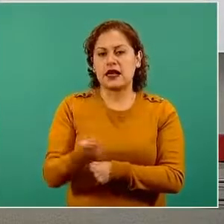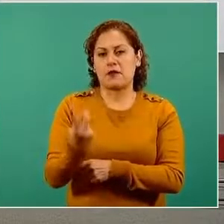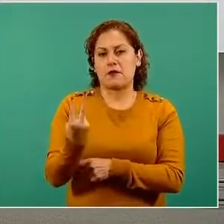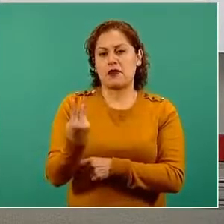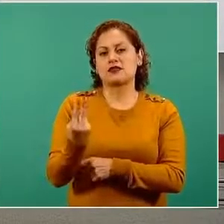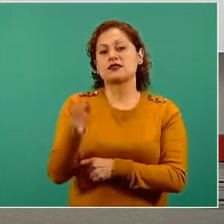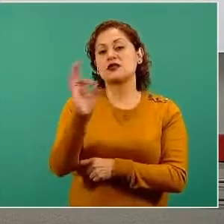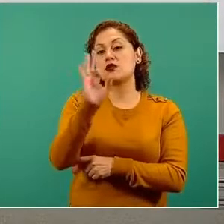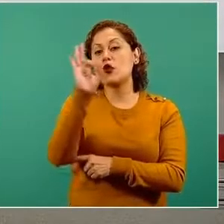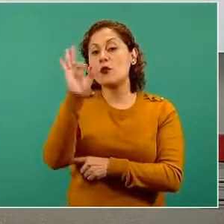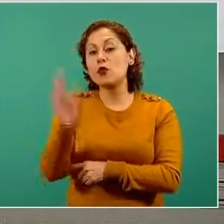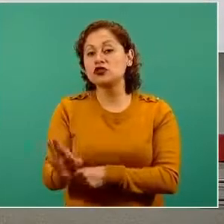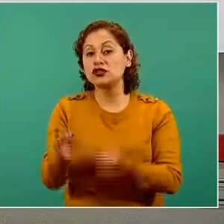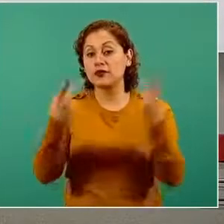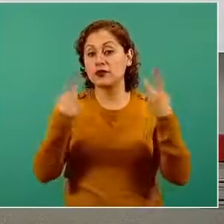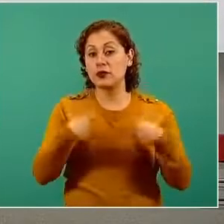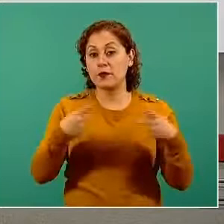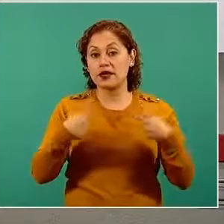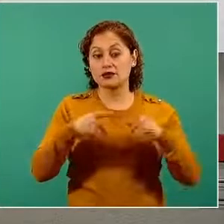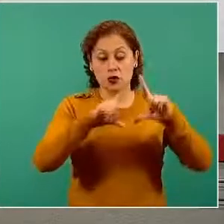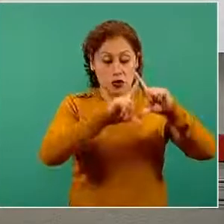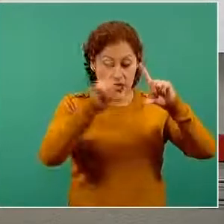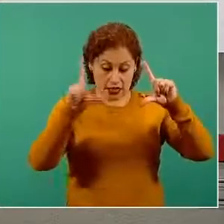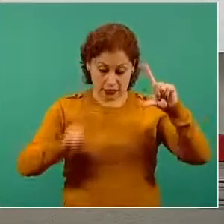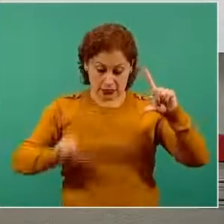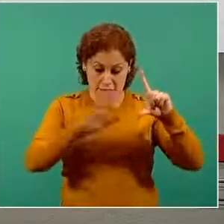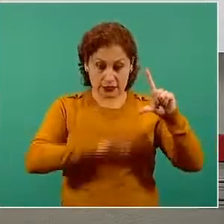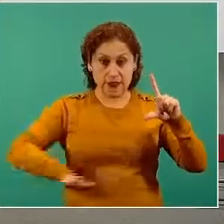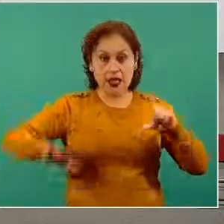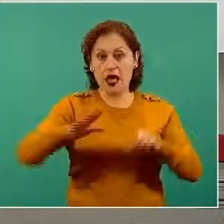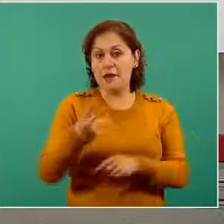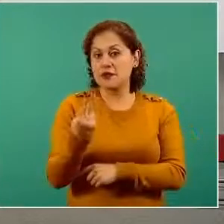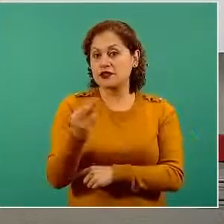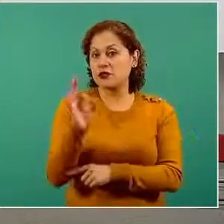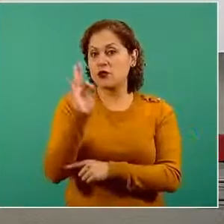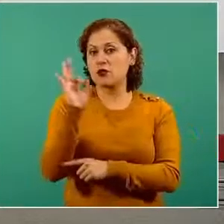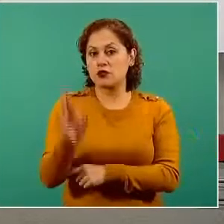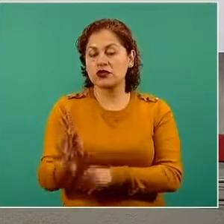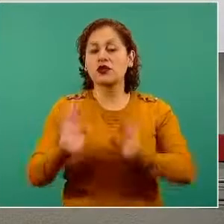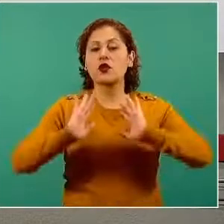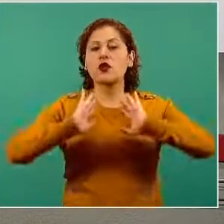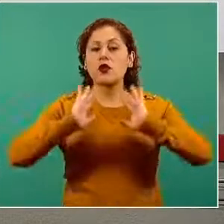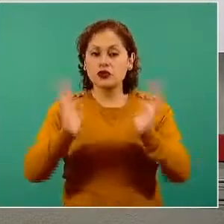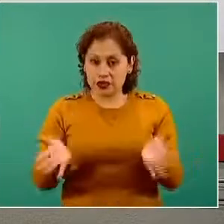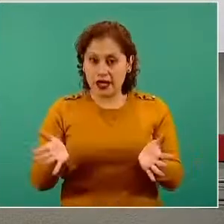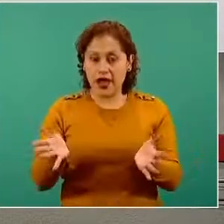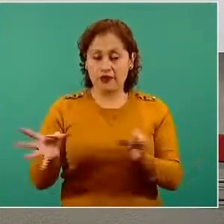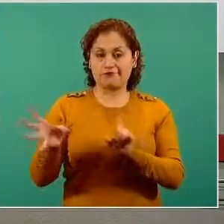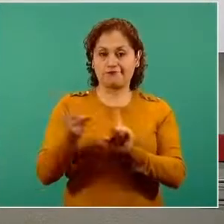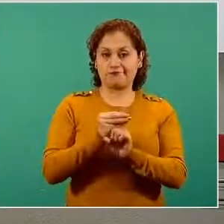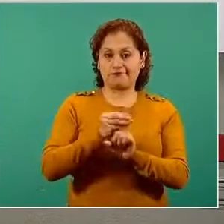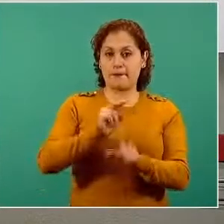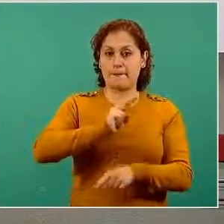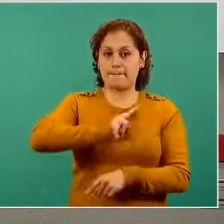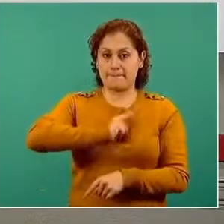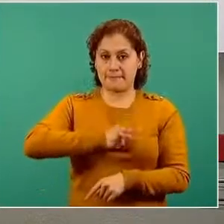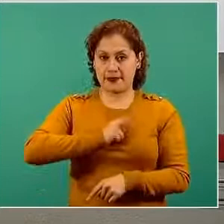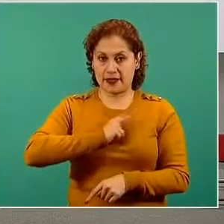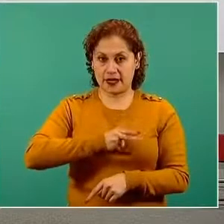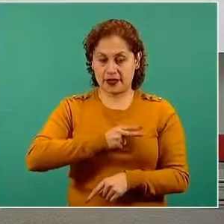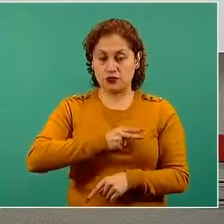25% de la población mexicana estaba o había sido expuesta al virus SARS-CoV-2. Obviamente de